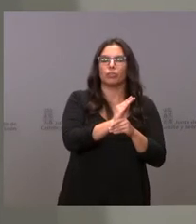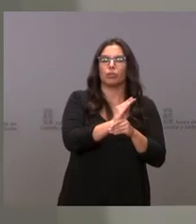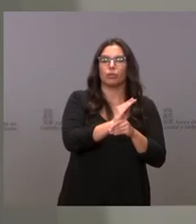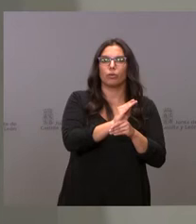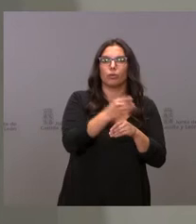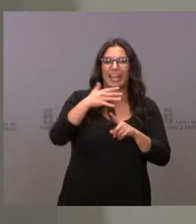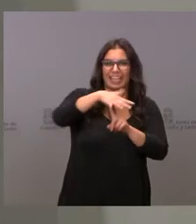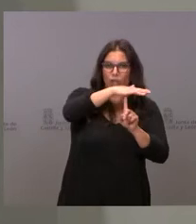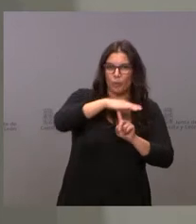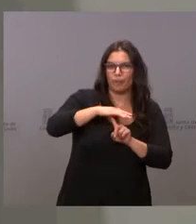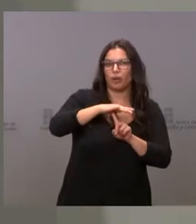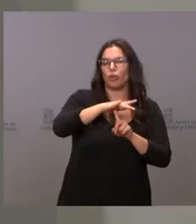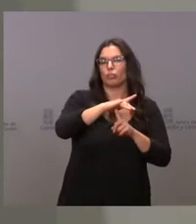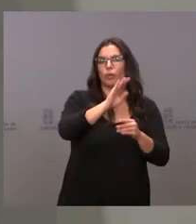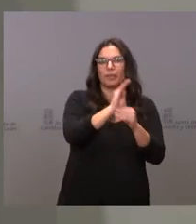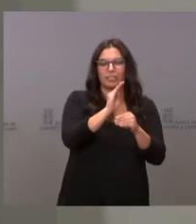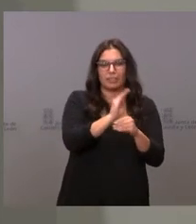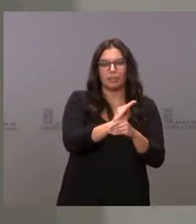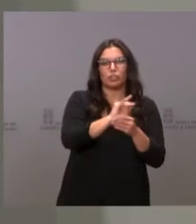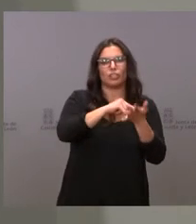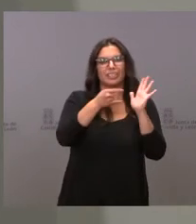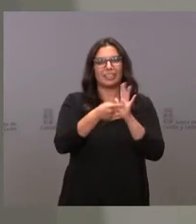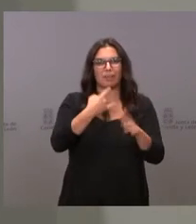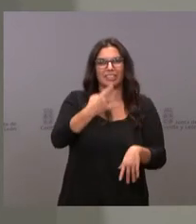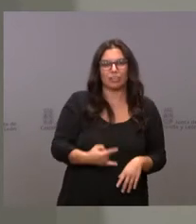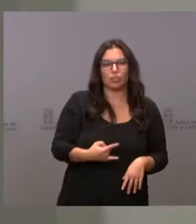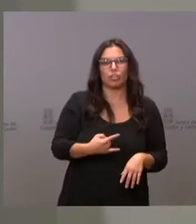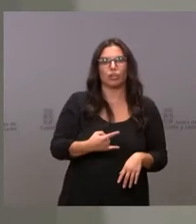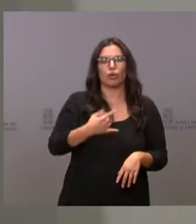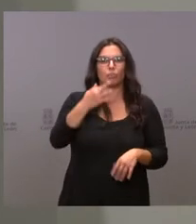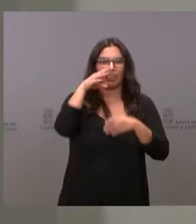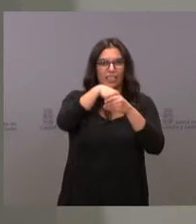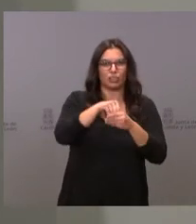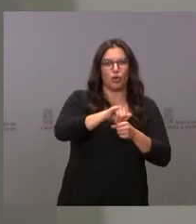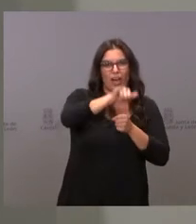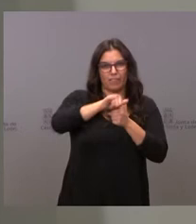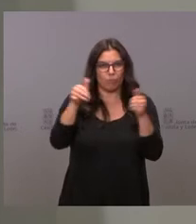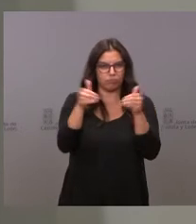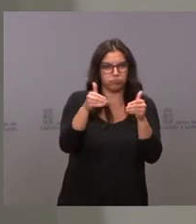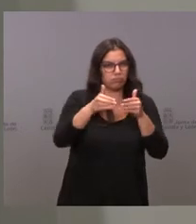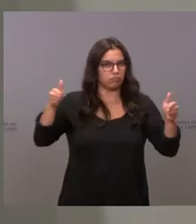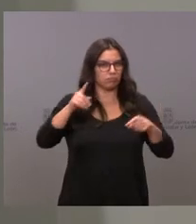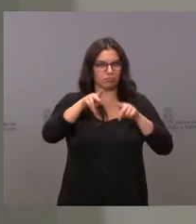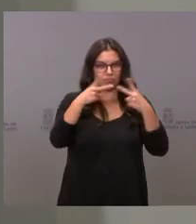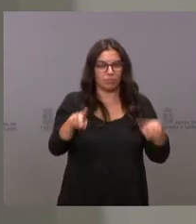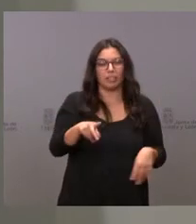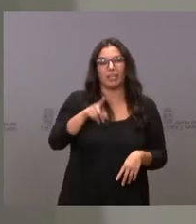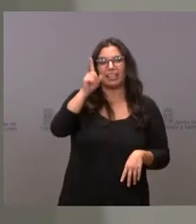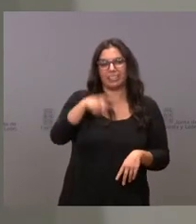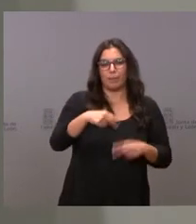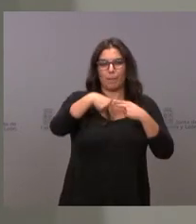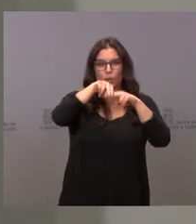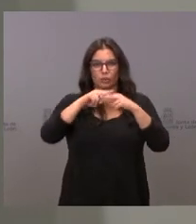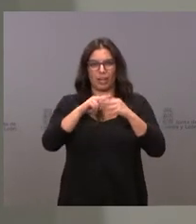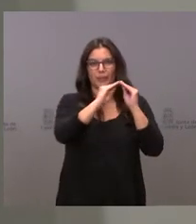de helicópteros con motor de turbina, el mantenimiento de sistemas electrónicos y aviónicos en aeronaves y el montaje de estructuras e